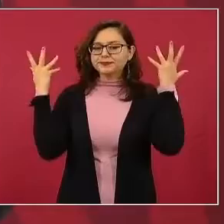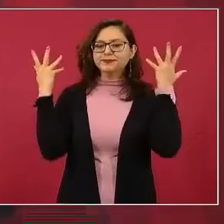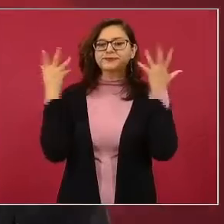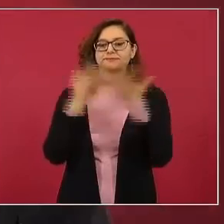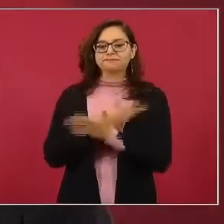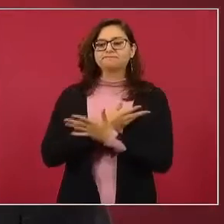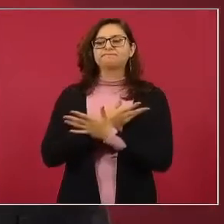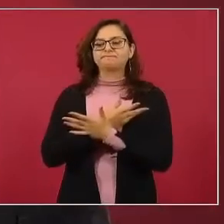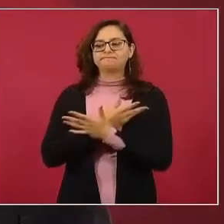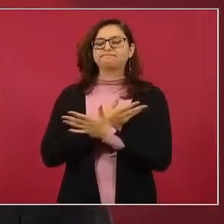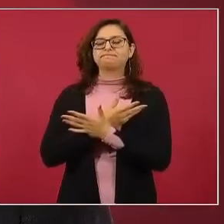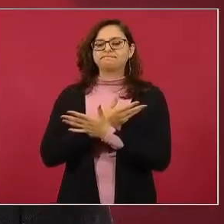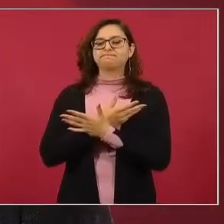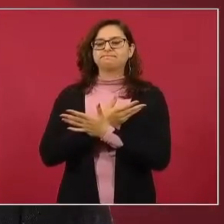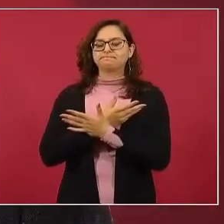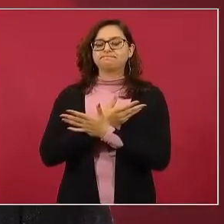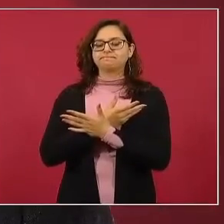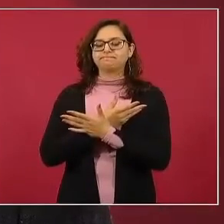de la importancia